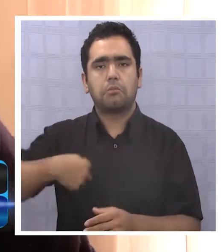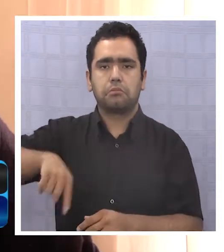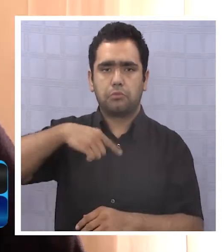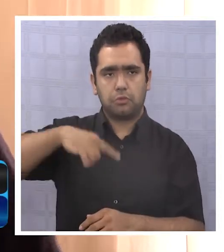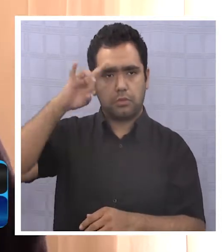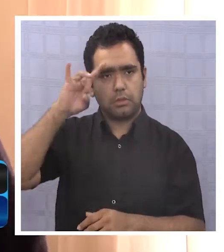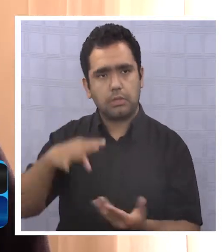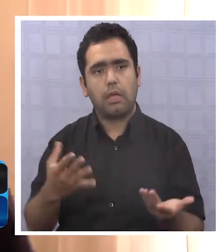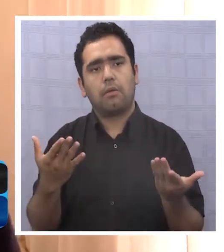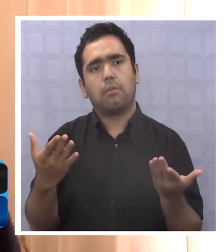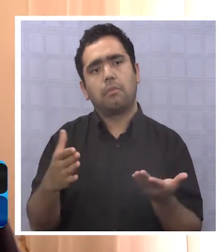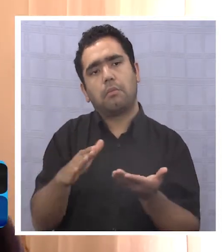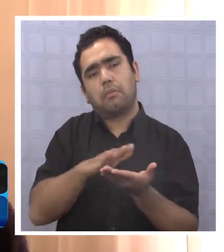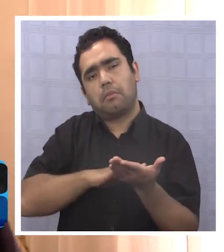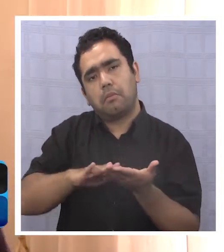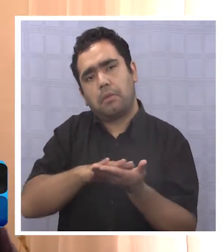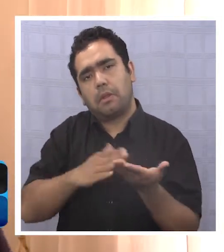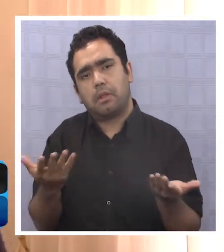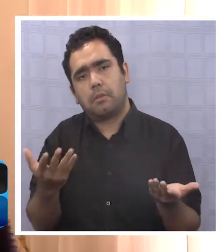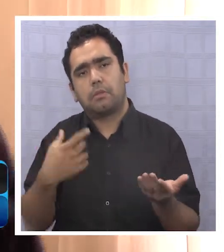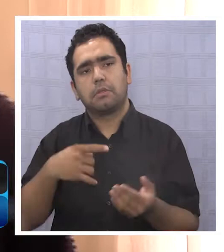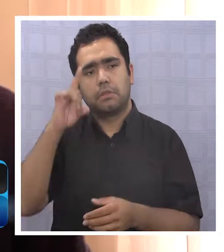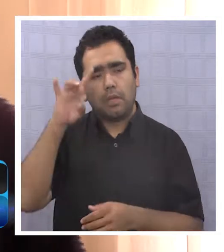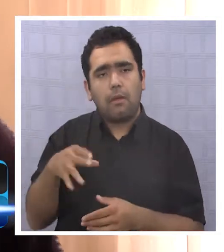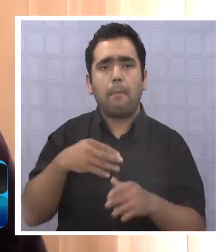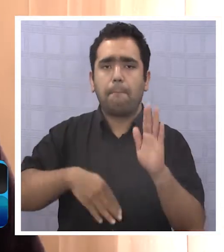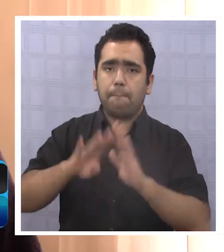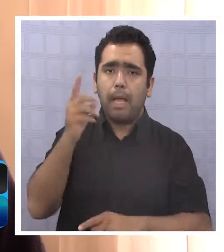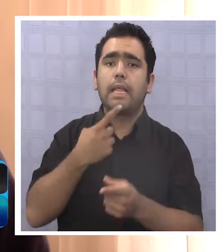distinguirnos en el sentido de que ahora sabemos